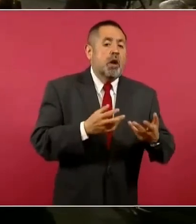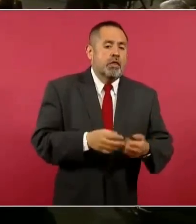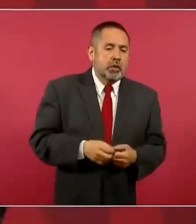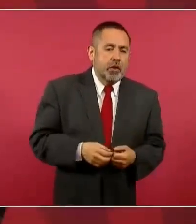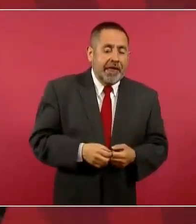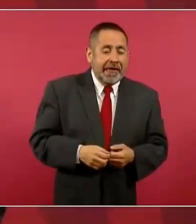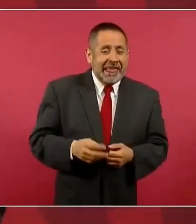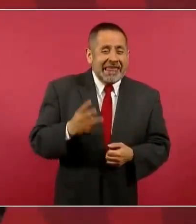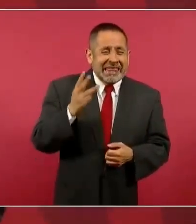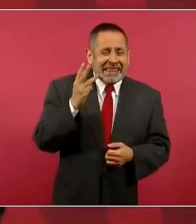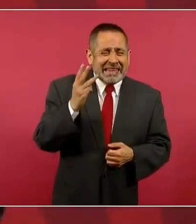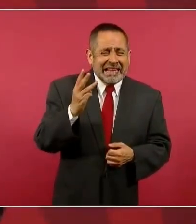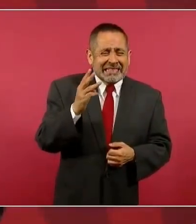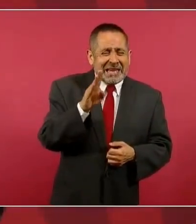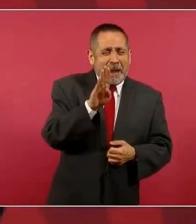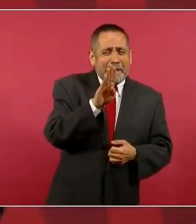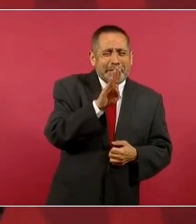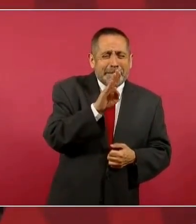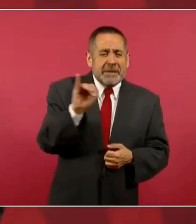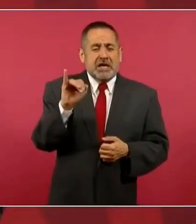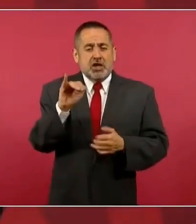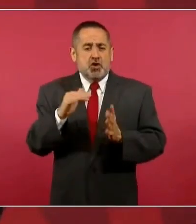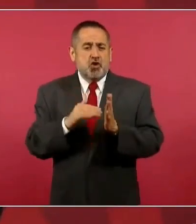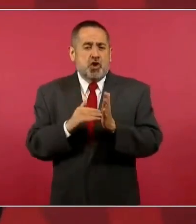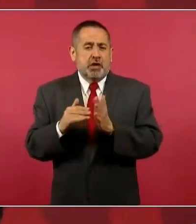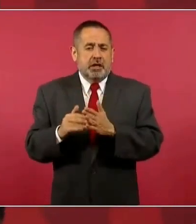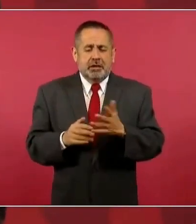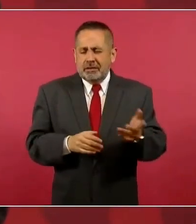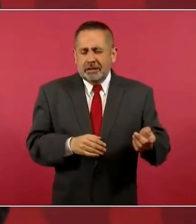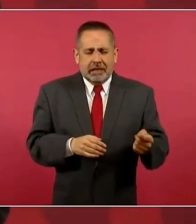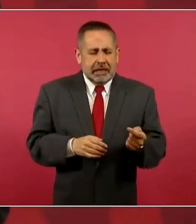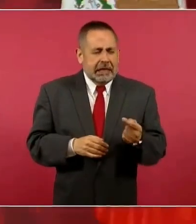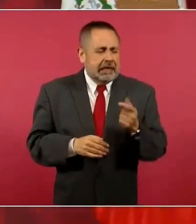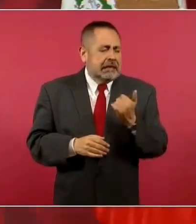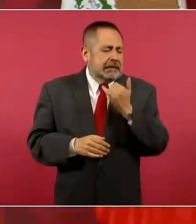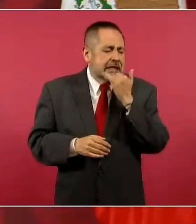3 billones. O sea, se equivocó por